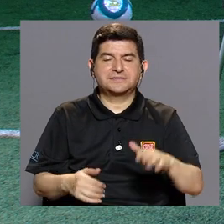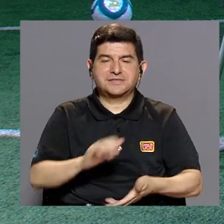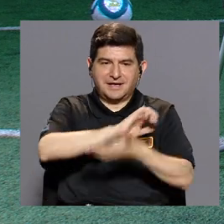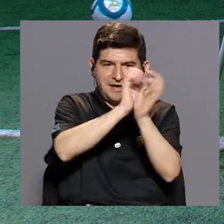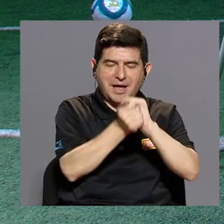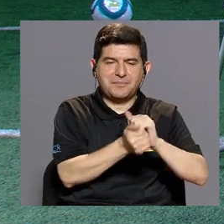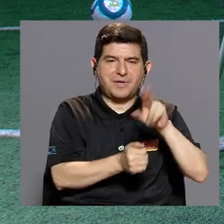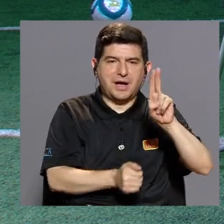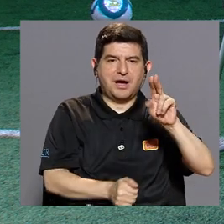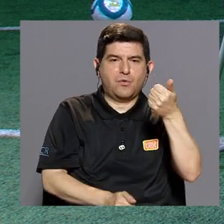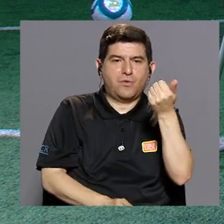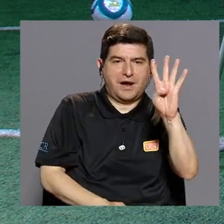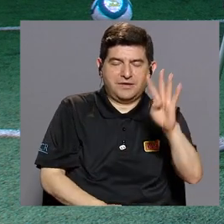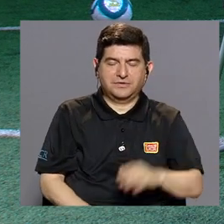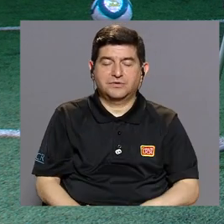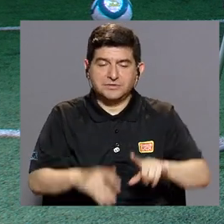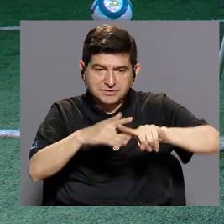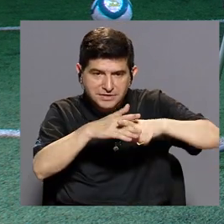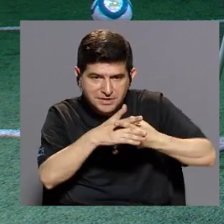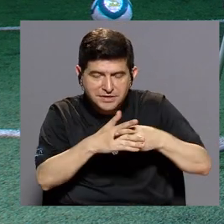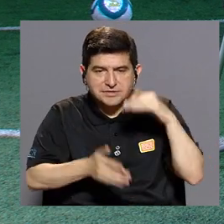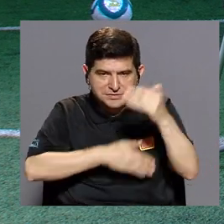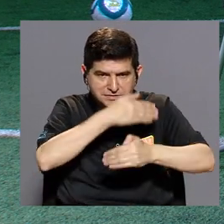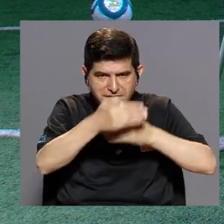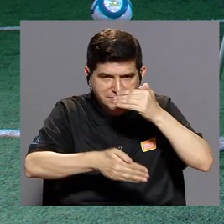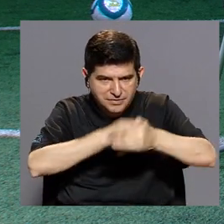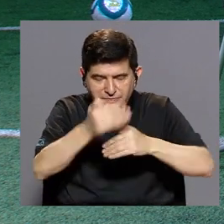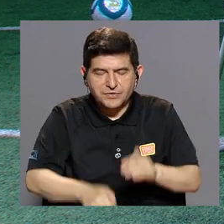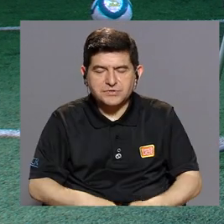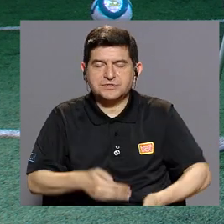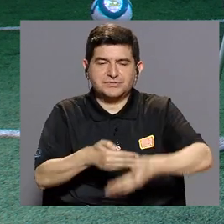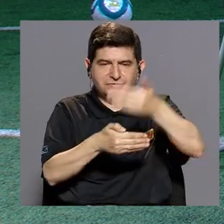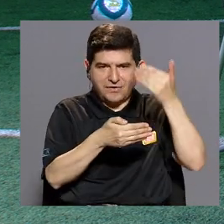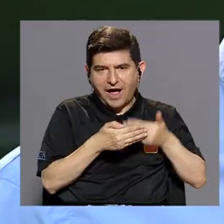ya la iniciamos, que es parte de los propósitos, ¿verdad? Empezar un poco